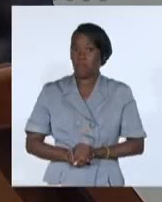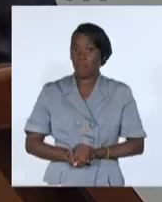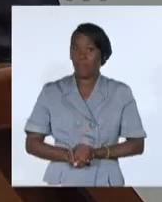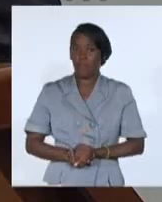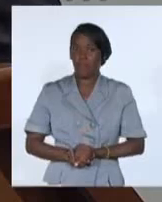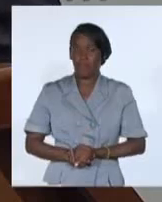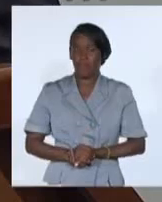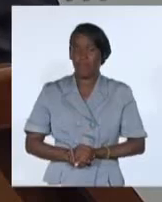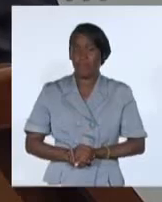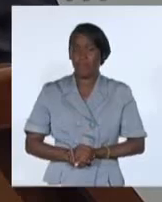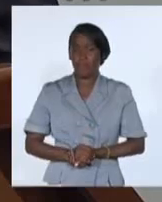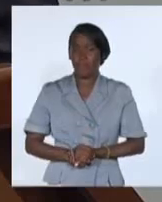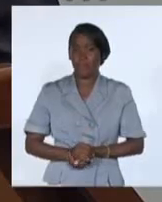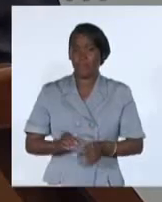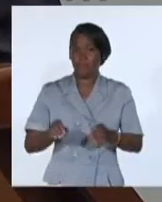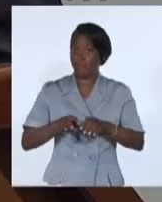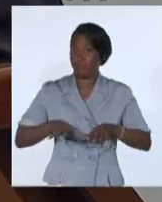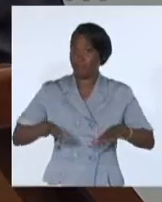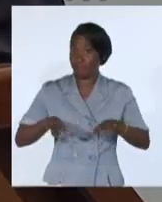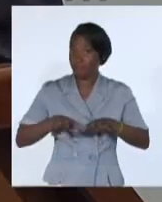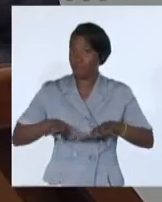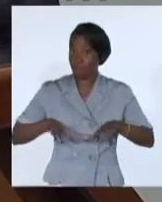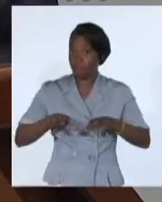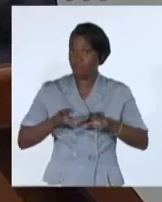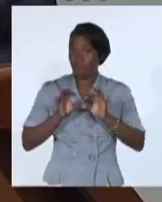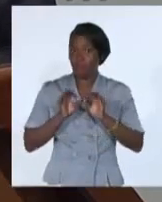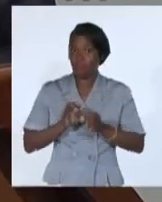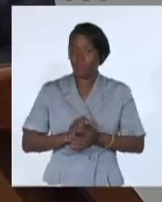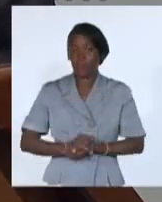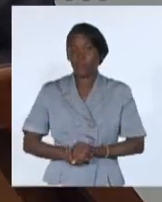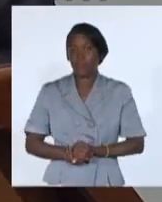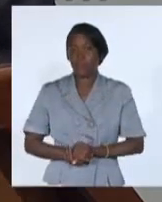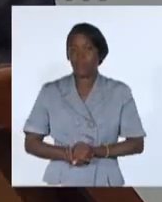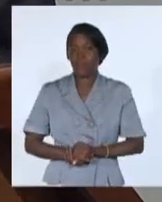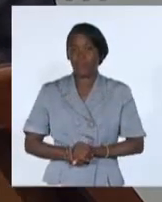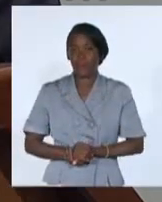sencillamente ser escritas por los privilegiados y los ricos.